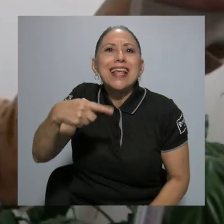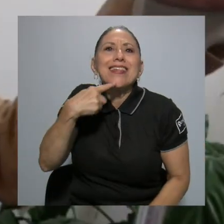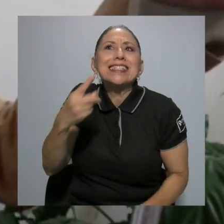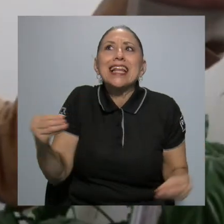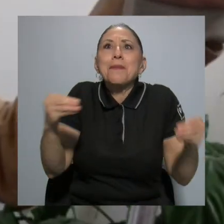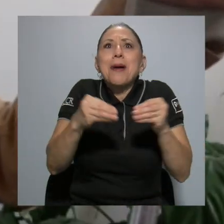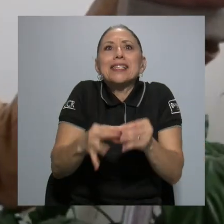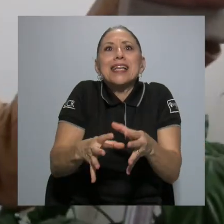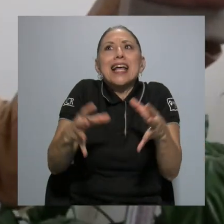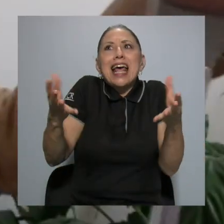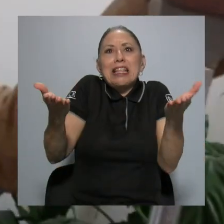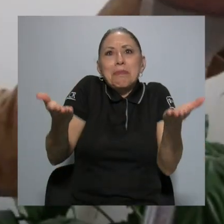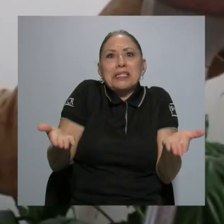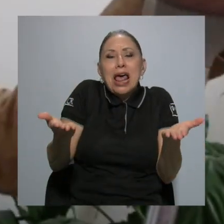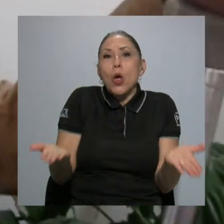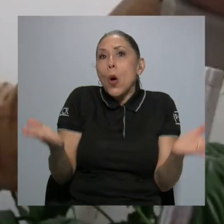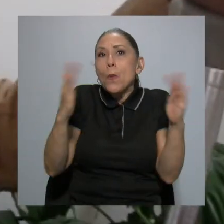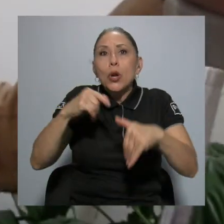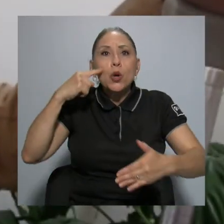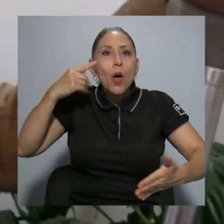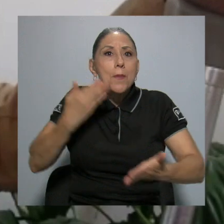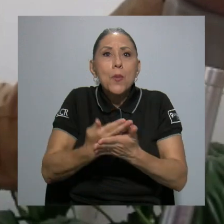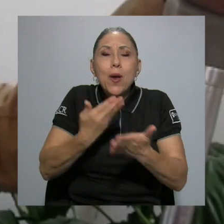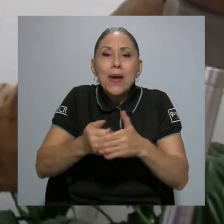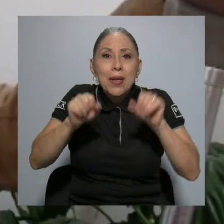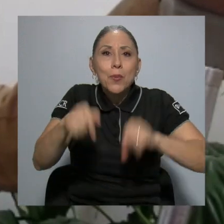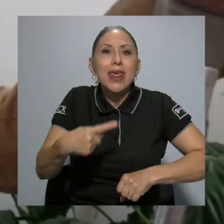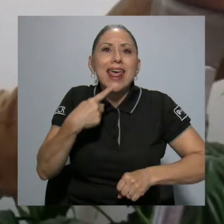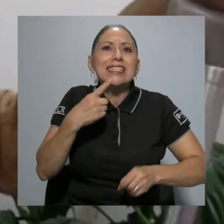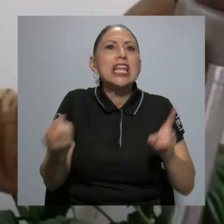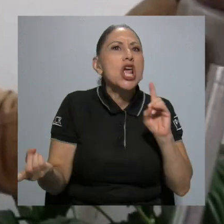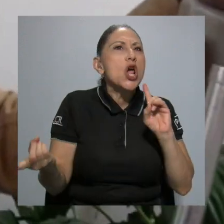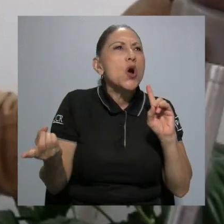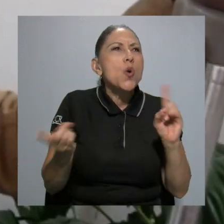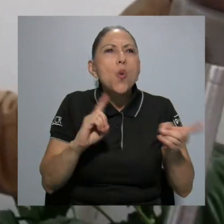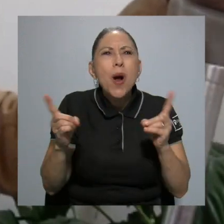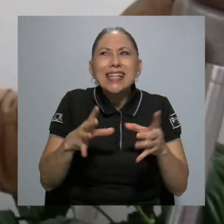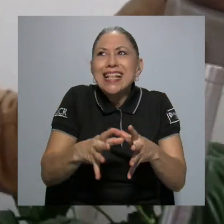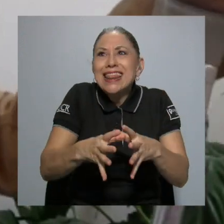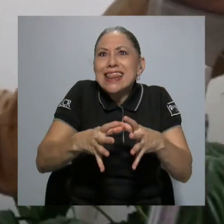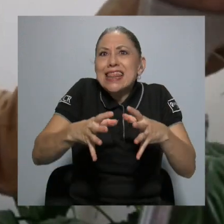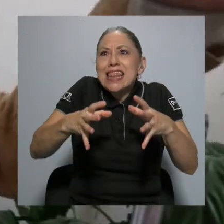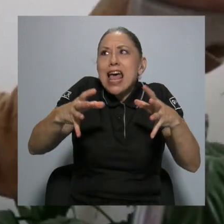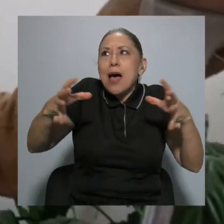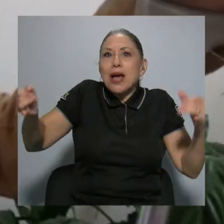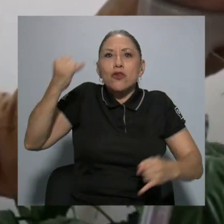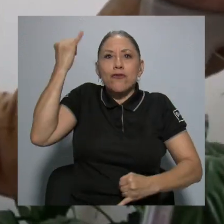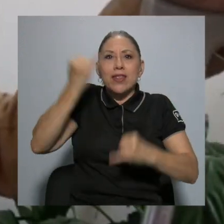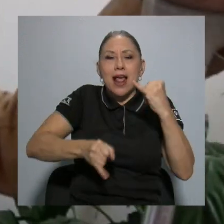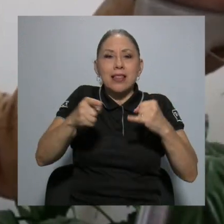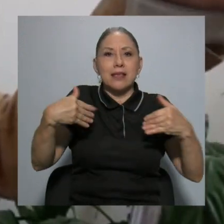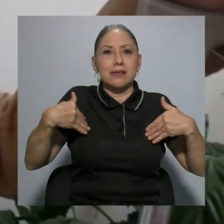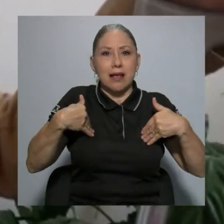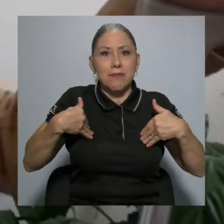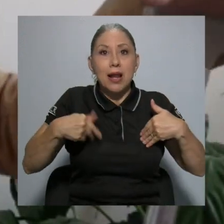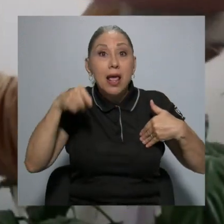que no hay prueba alguna que me pueda decir el tamaño final de este animal. Este animal tiene algunas características muy particulares.